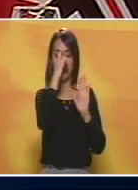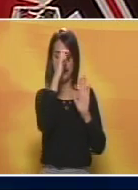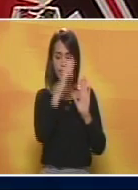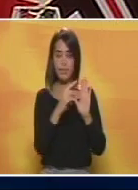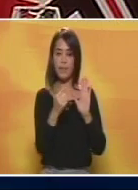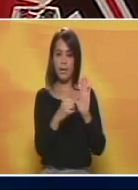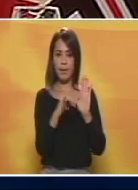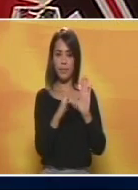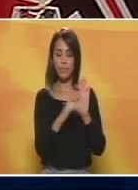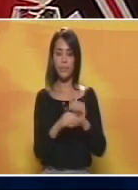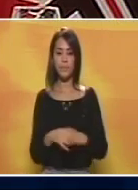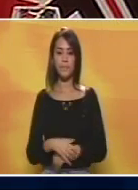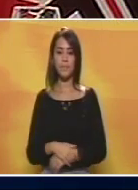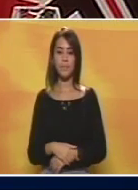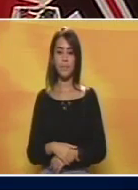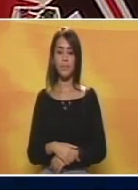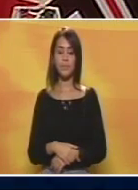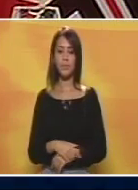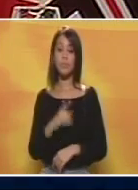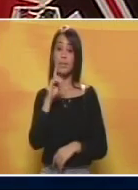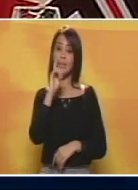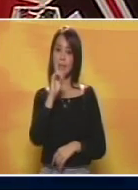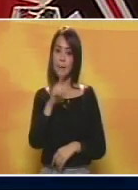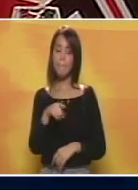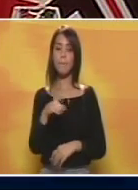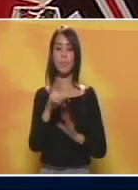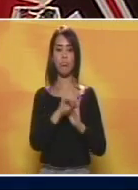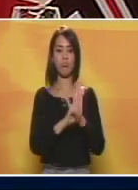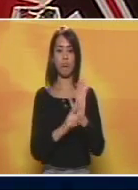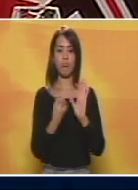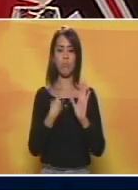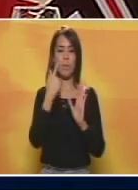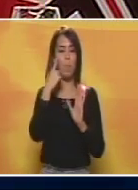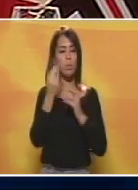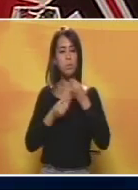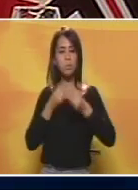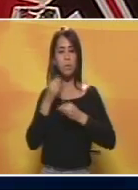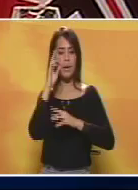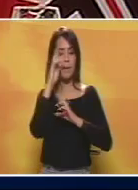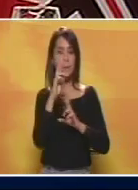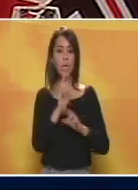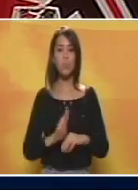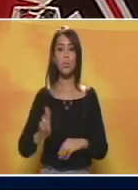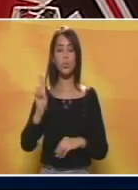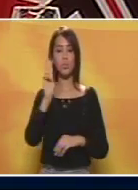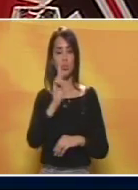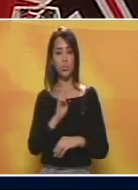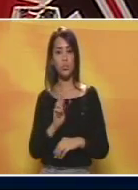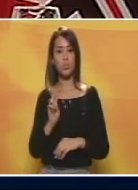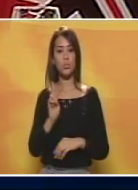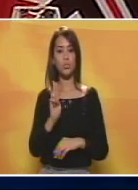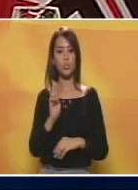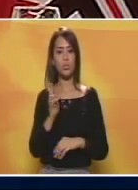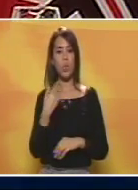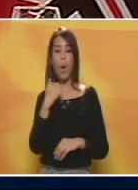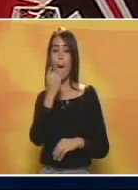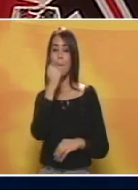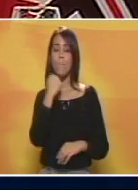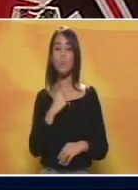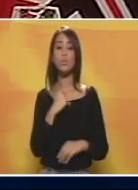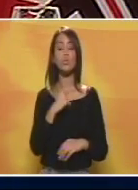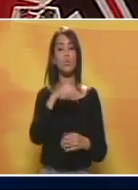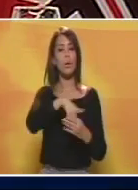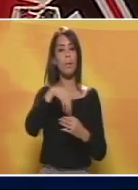como medidas que hemos venido tomando para evitar el uso indebido o abusivo del